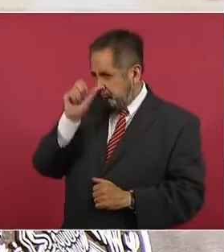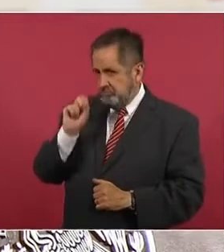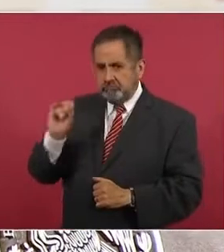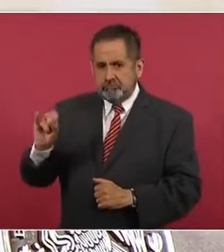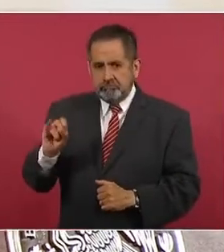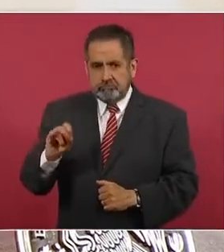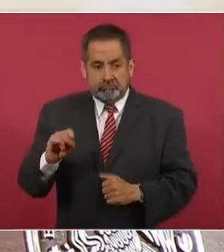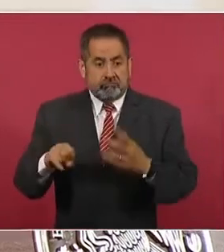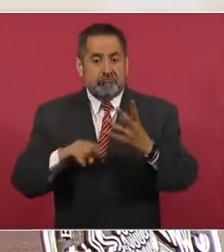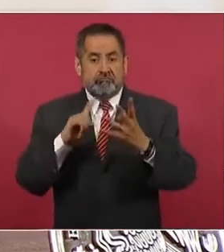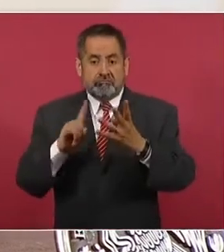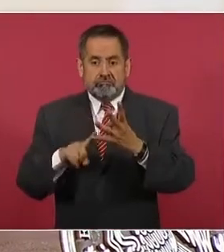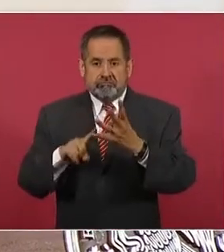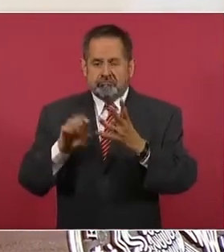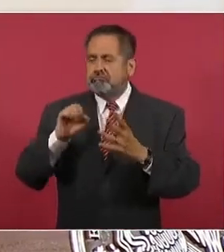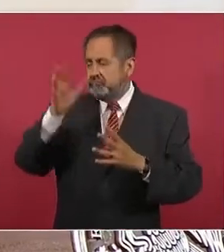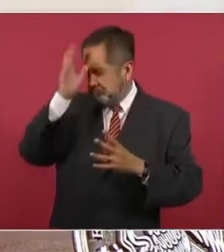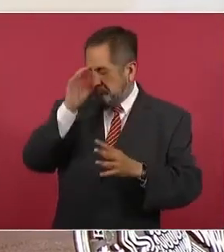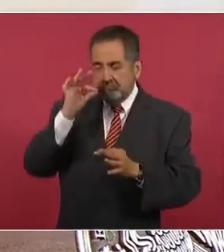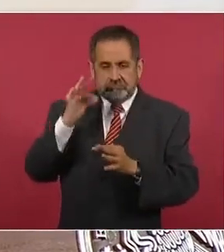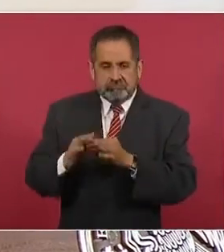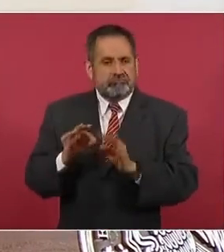Ese fue el cuarto voto.